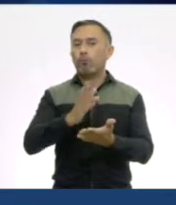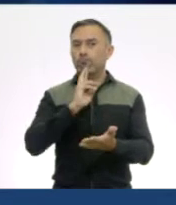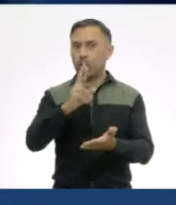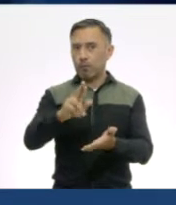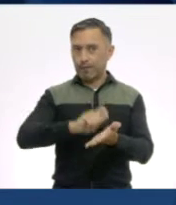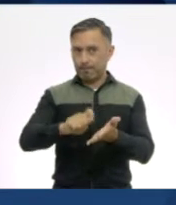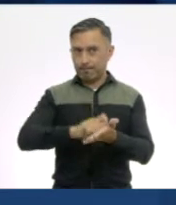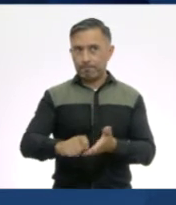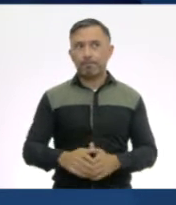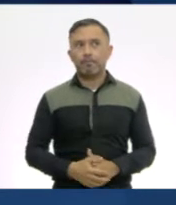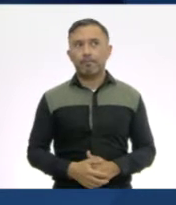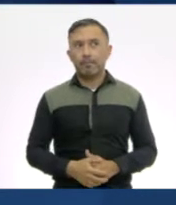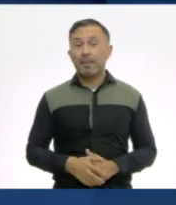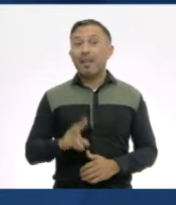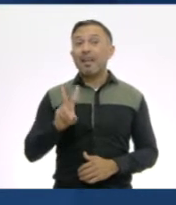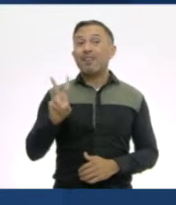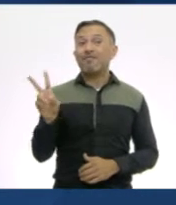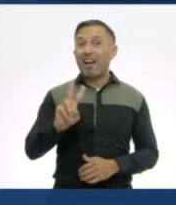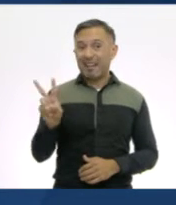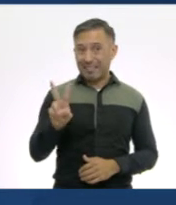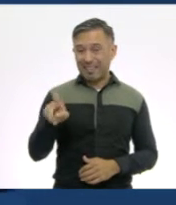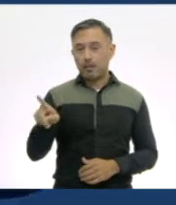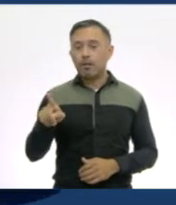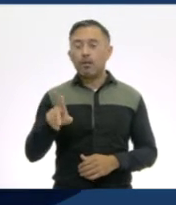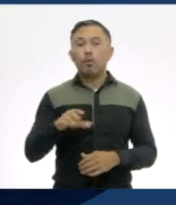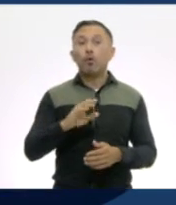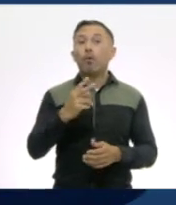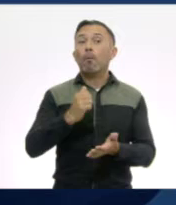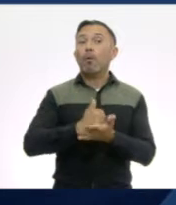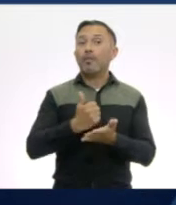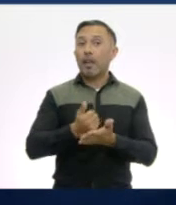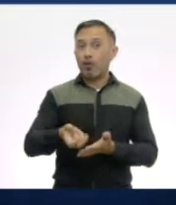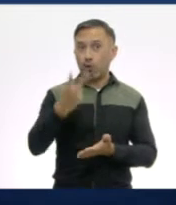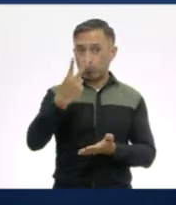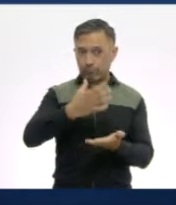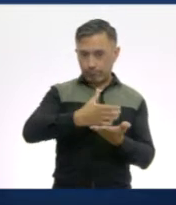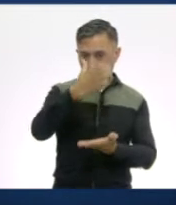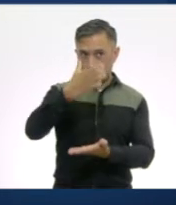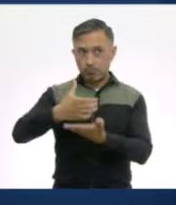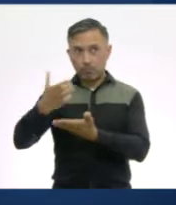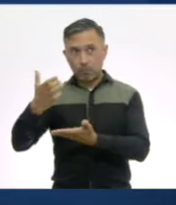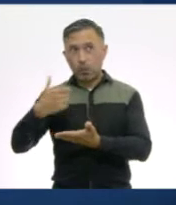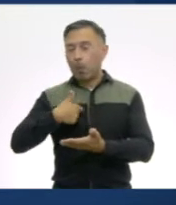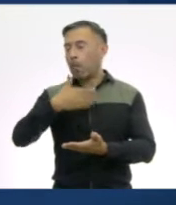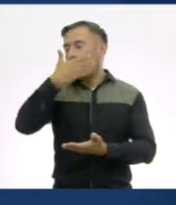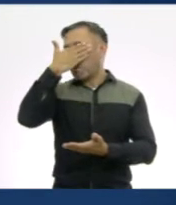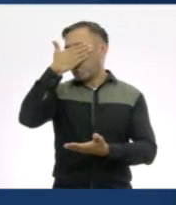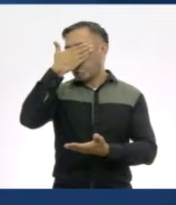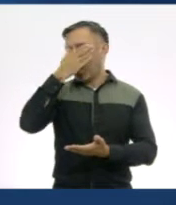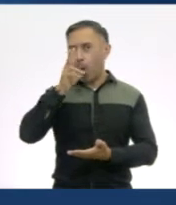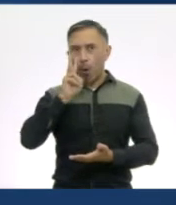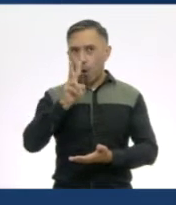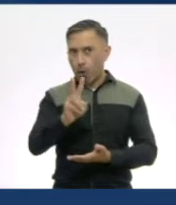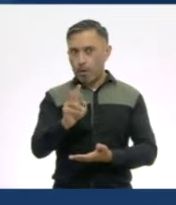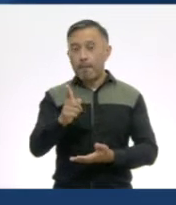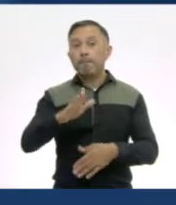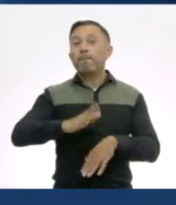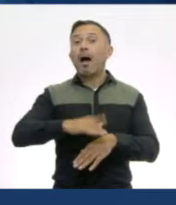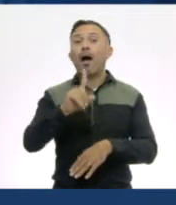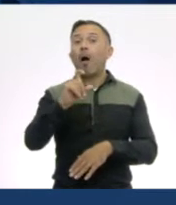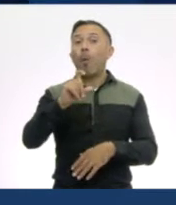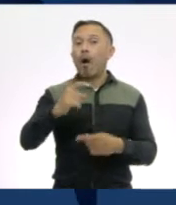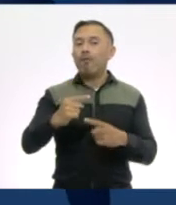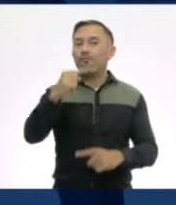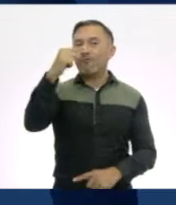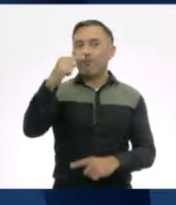Vanessa tiene que escoger entre 2 botellas, sin ver la que contenga mayor cantidad de agua. Una tiene